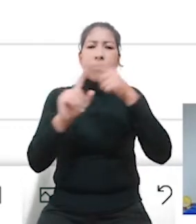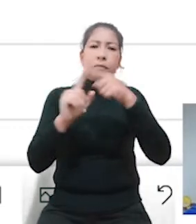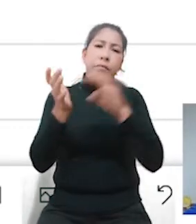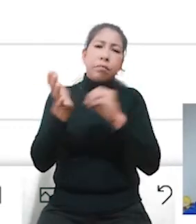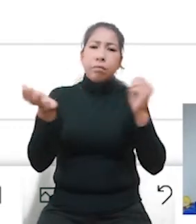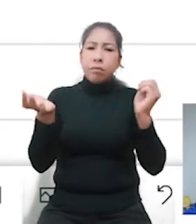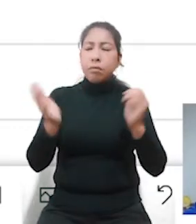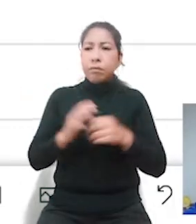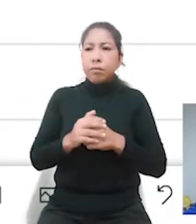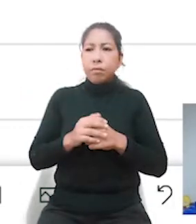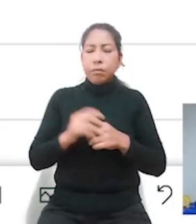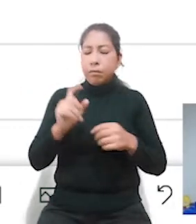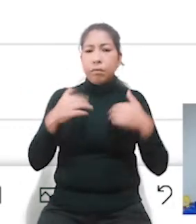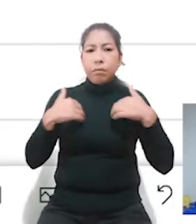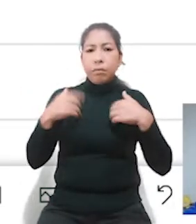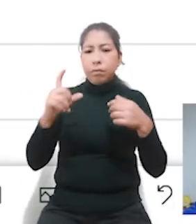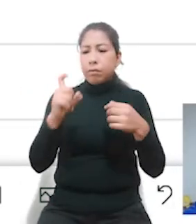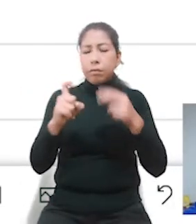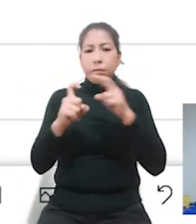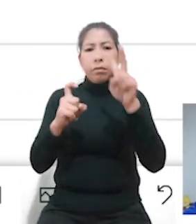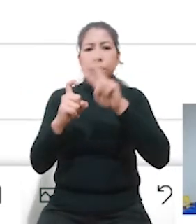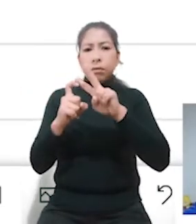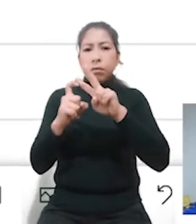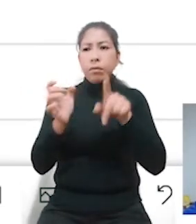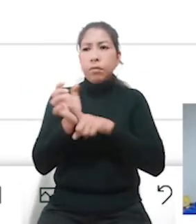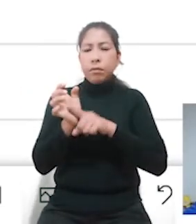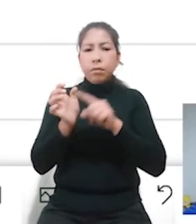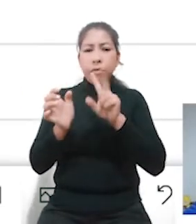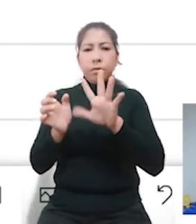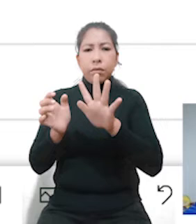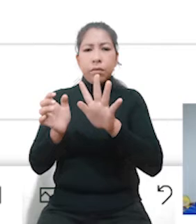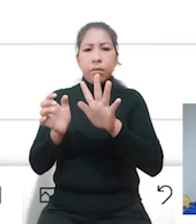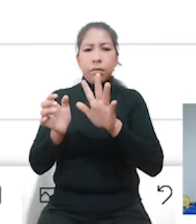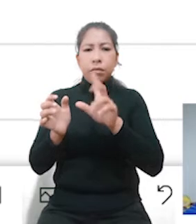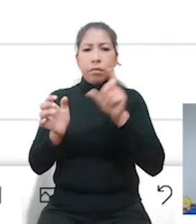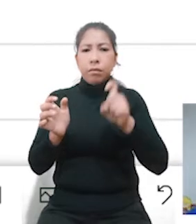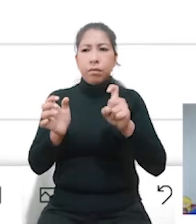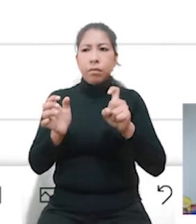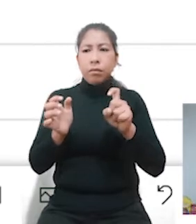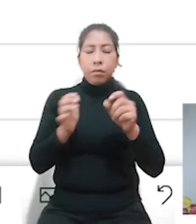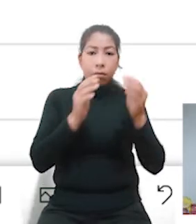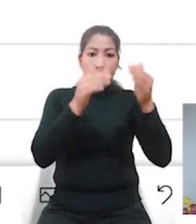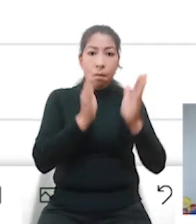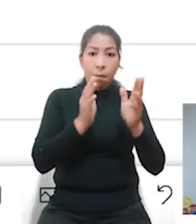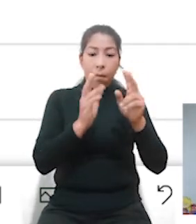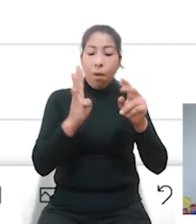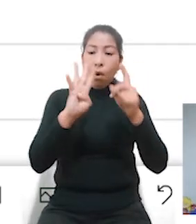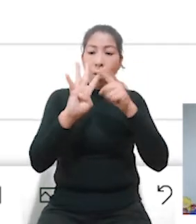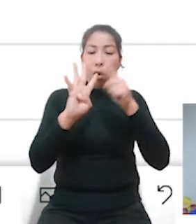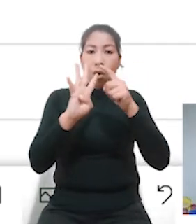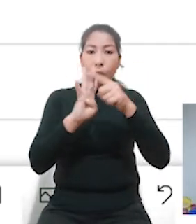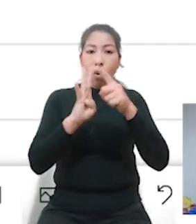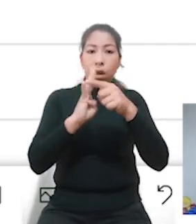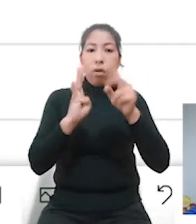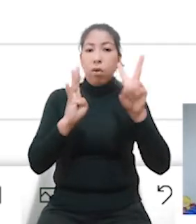independientes para reducir. Tenemos x al cuadrado menos 5x, y reducimos los dos términos independientes.